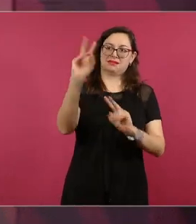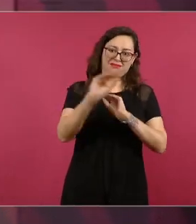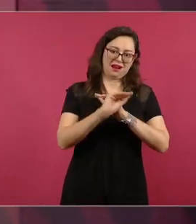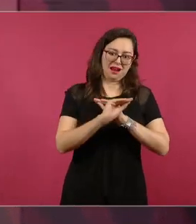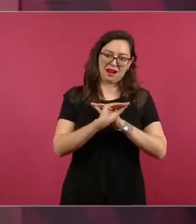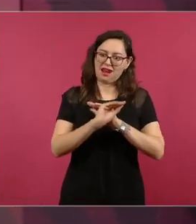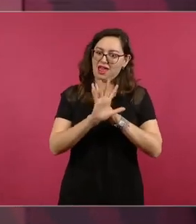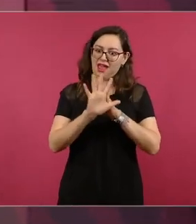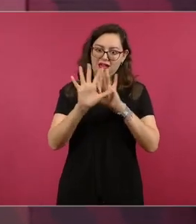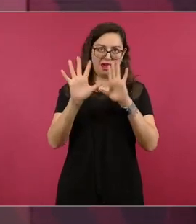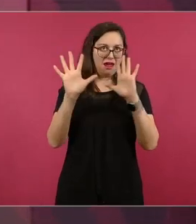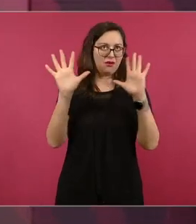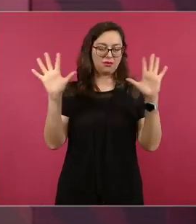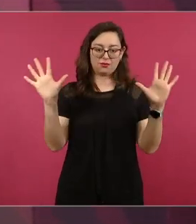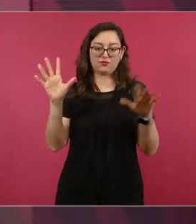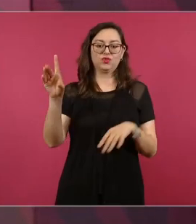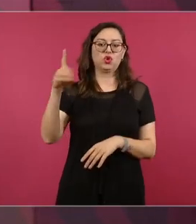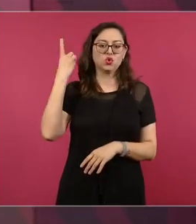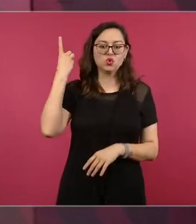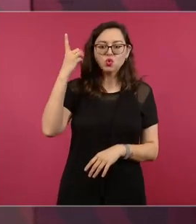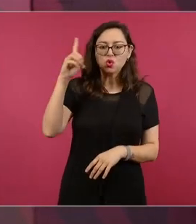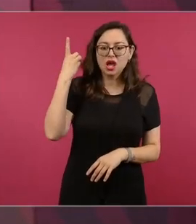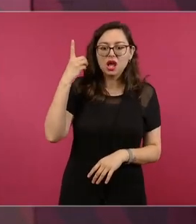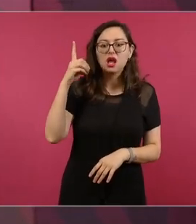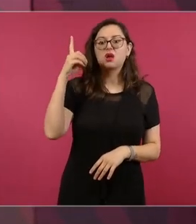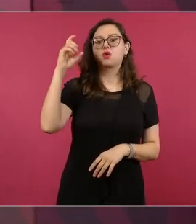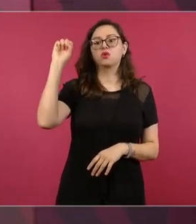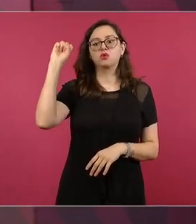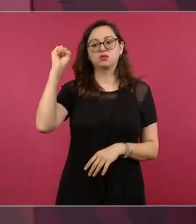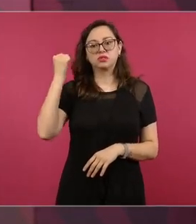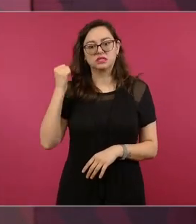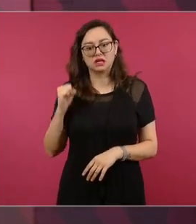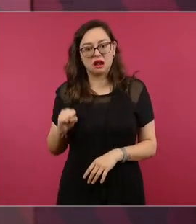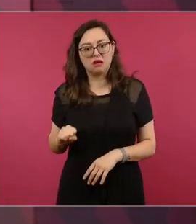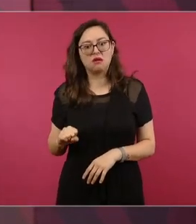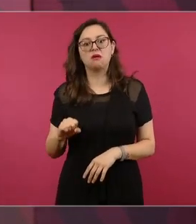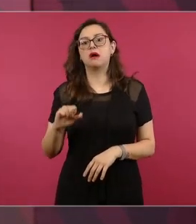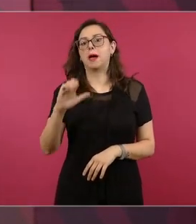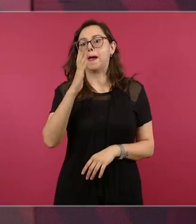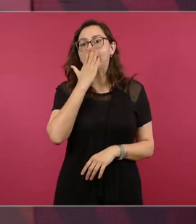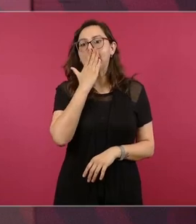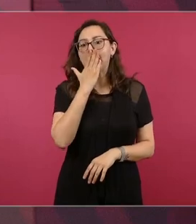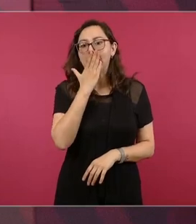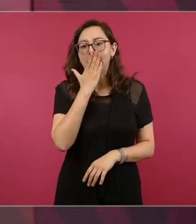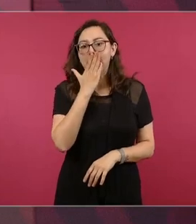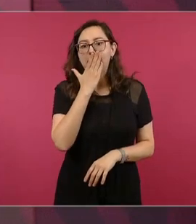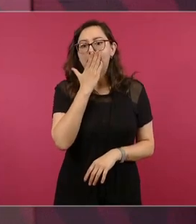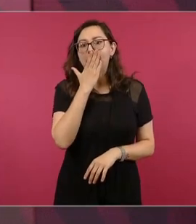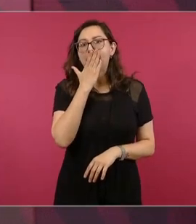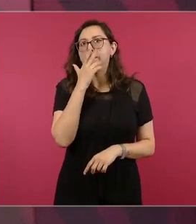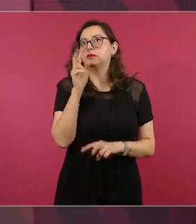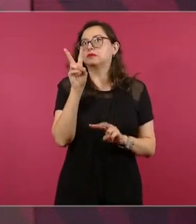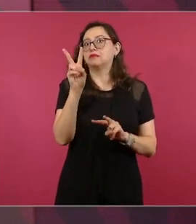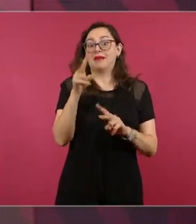en Sinaloa en Sonora es algo